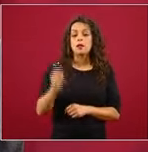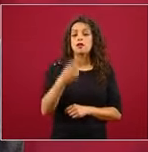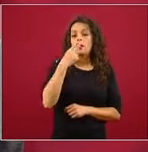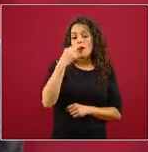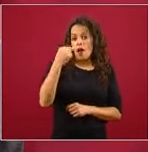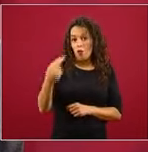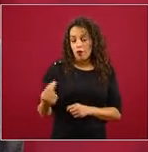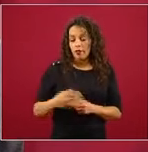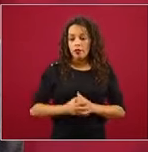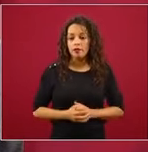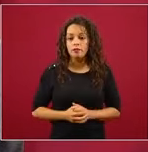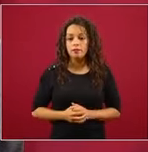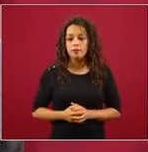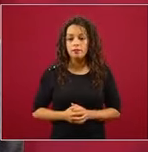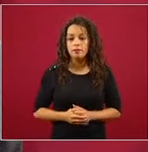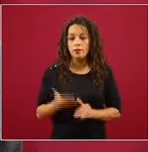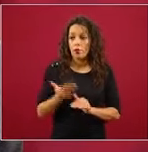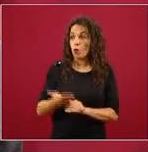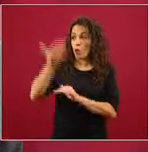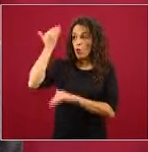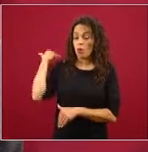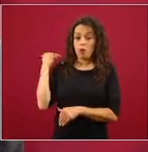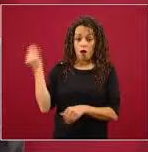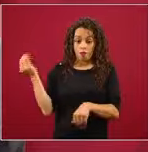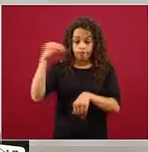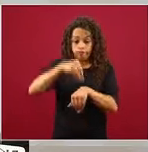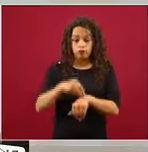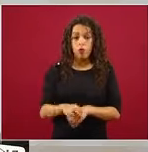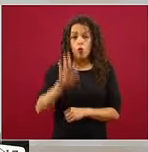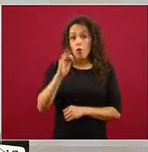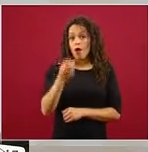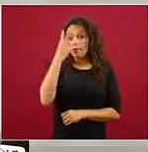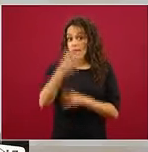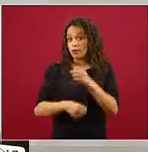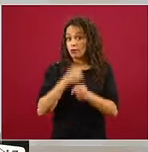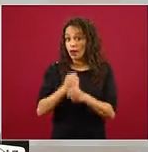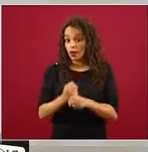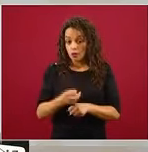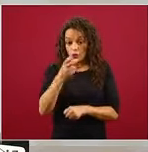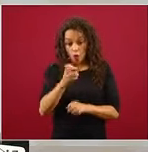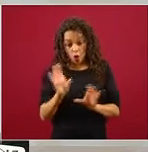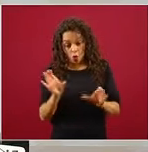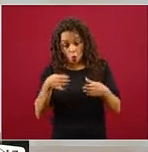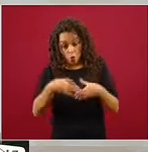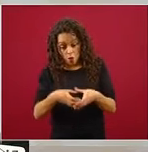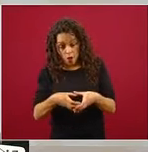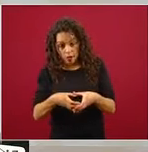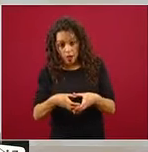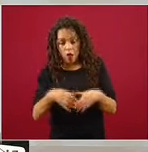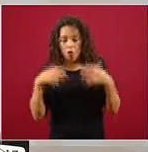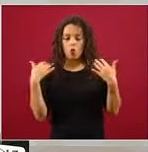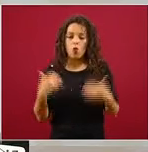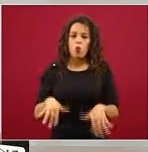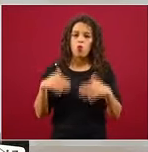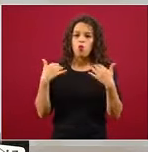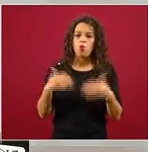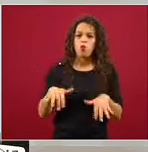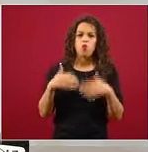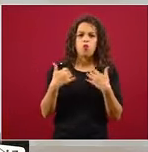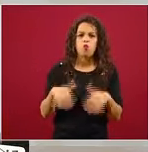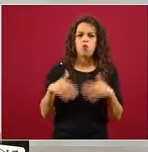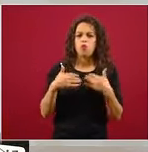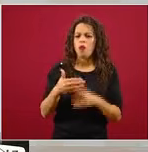totonacus, que se estableció hace 43 años. Esta comunidad ha logrado un trabajo